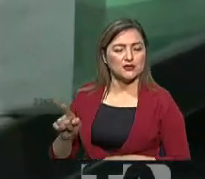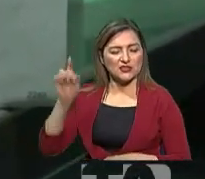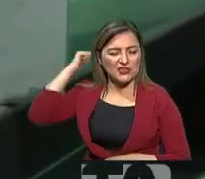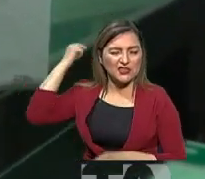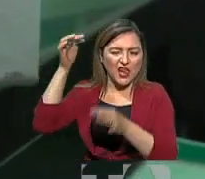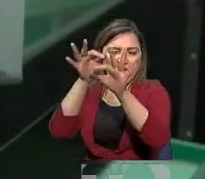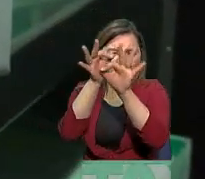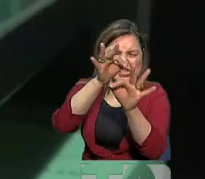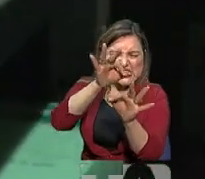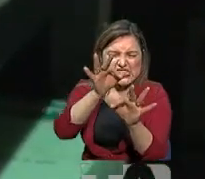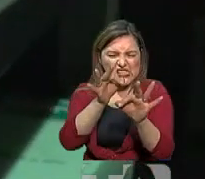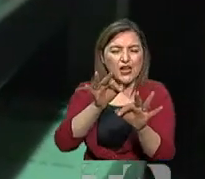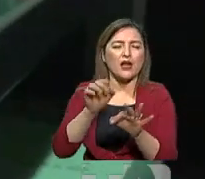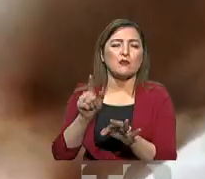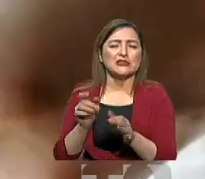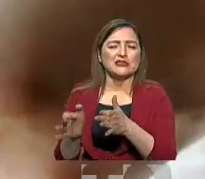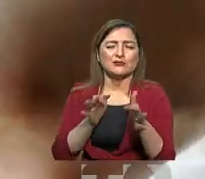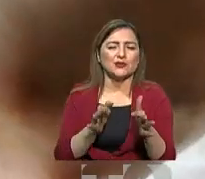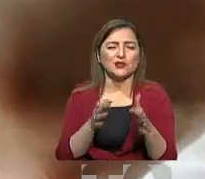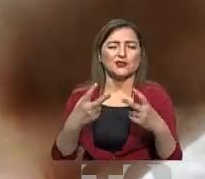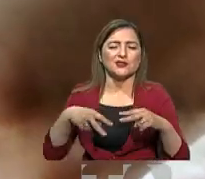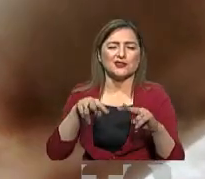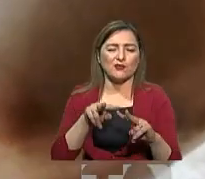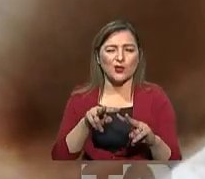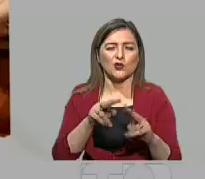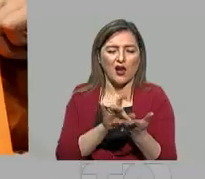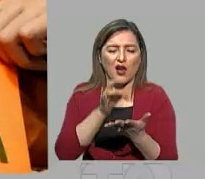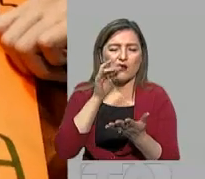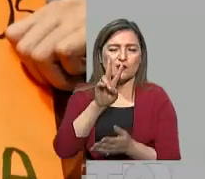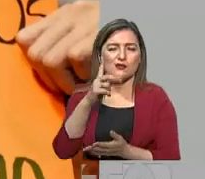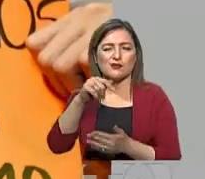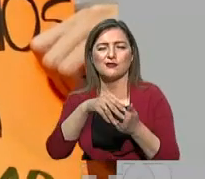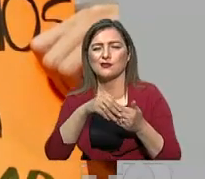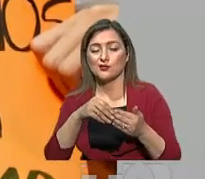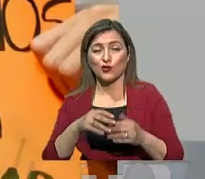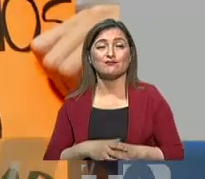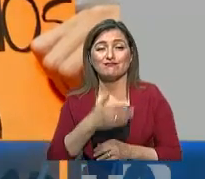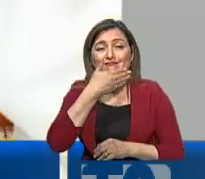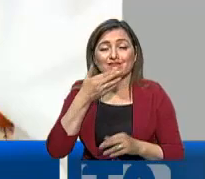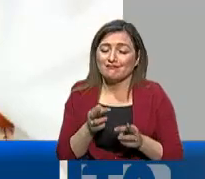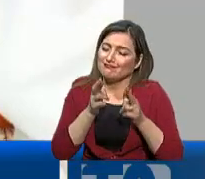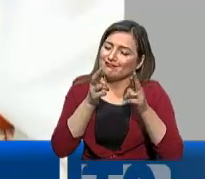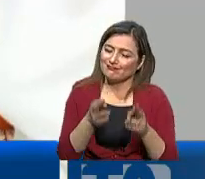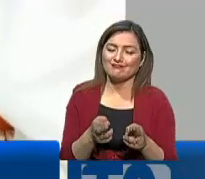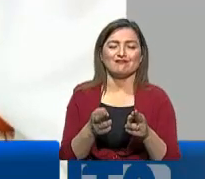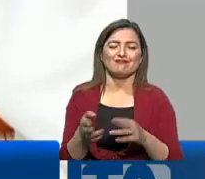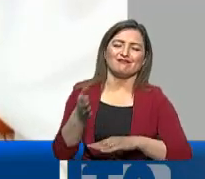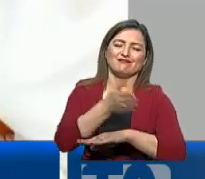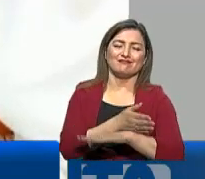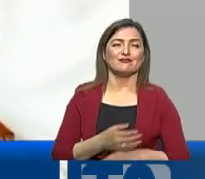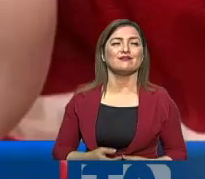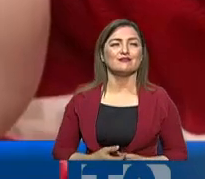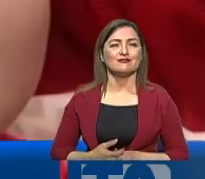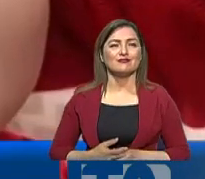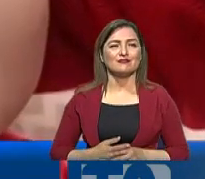un fármaco valorado en 2 millones de dólares el más caro del mundo el mejor regalo que podía recibir llegó por adelantado